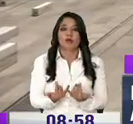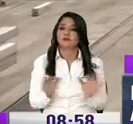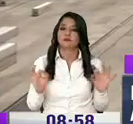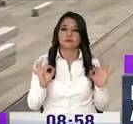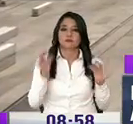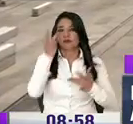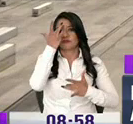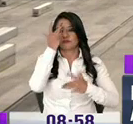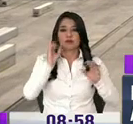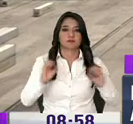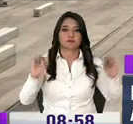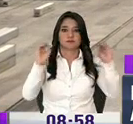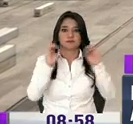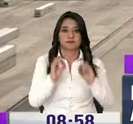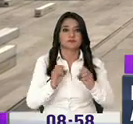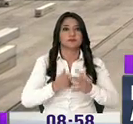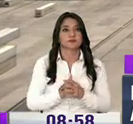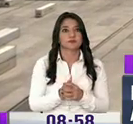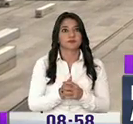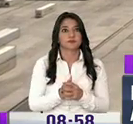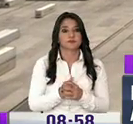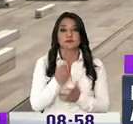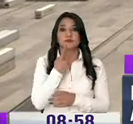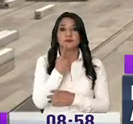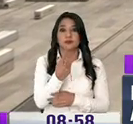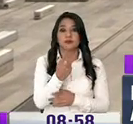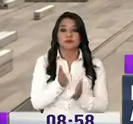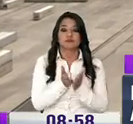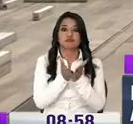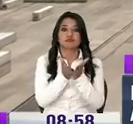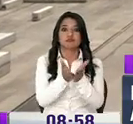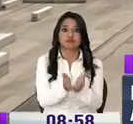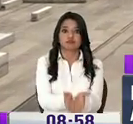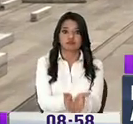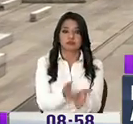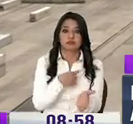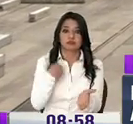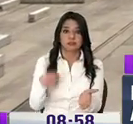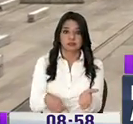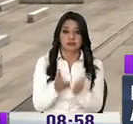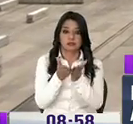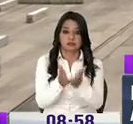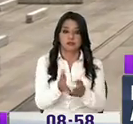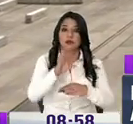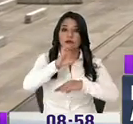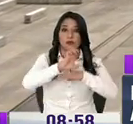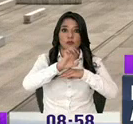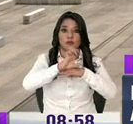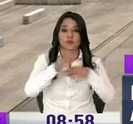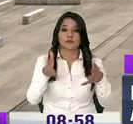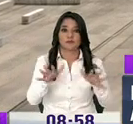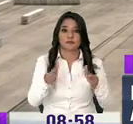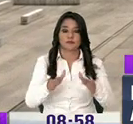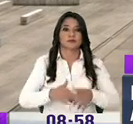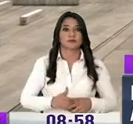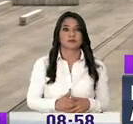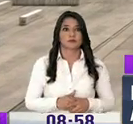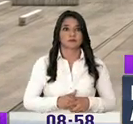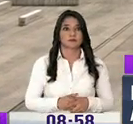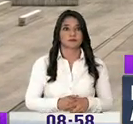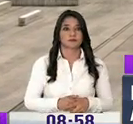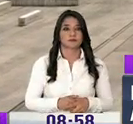registrado ninguna novedad. Se conoció que no ha arribado ninguna nave de bandera china al puerto principal de Los